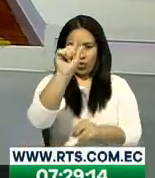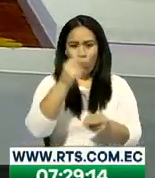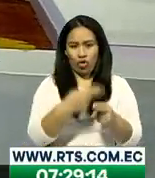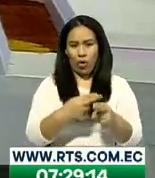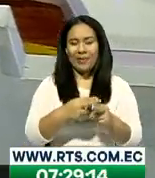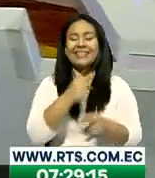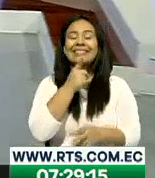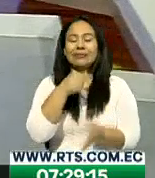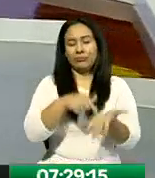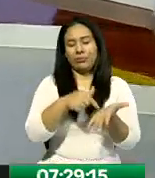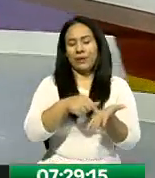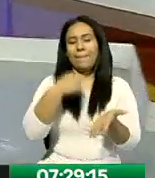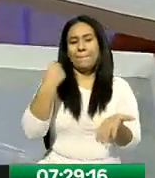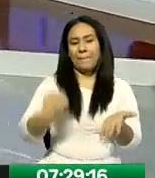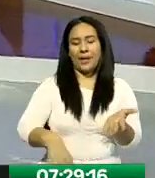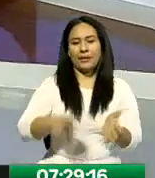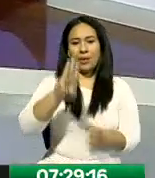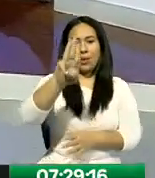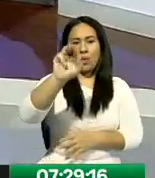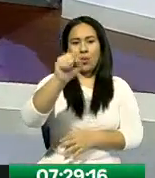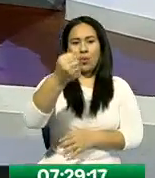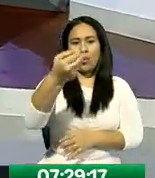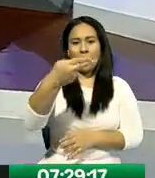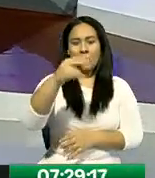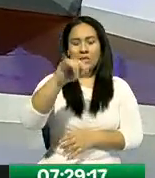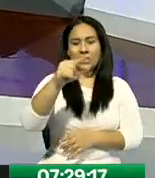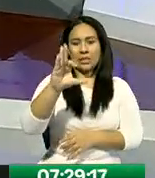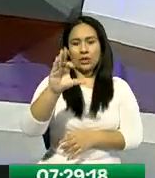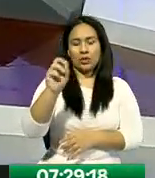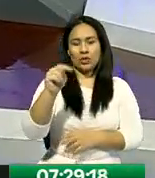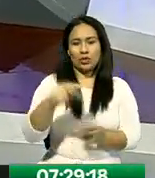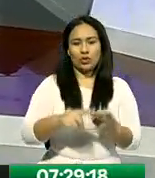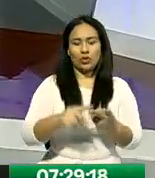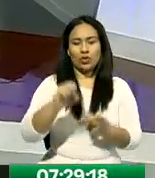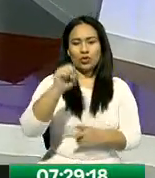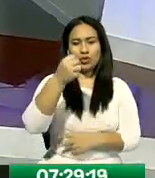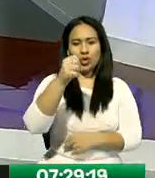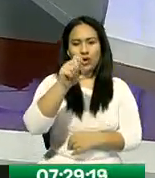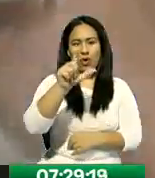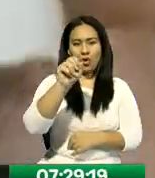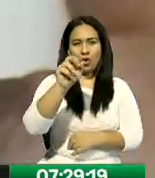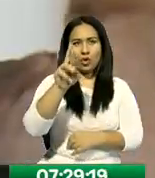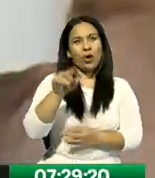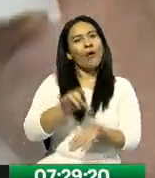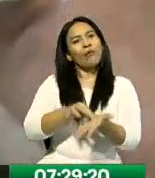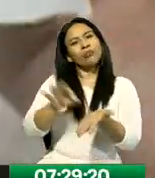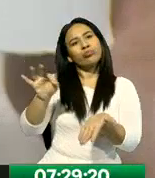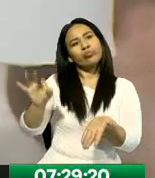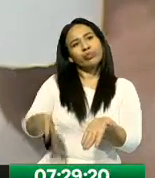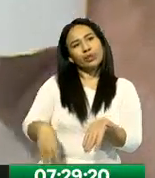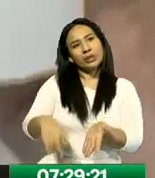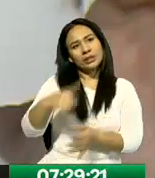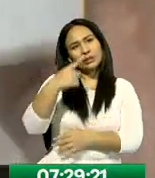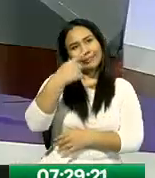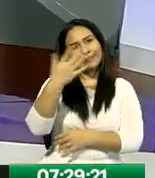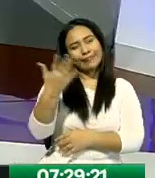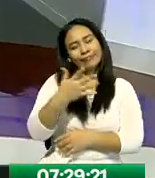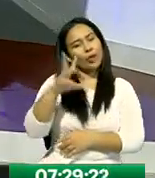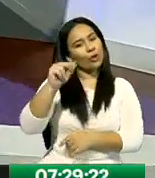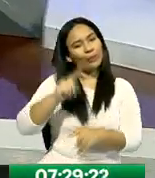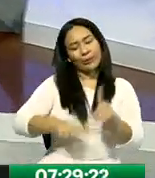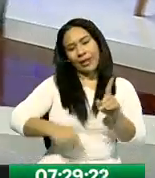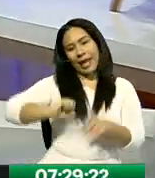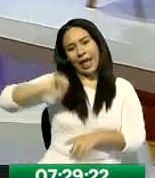leer. Don Washington Eleodoro Solórzano queda fuera. No se lleva la camiseta